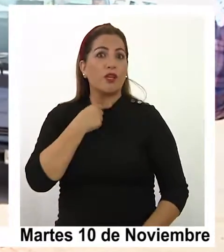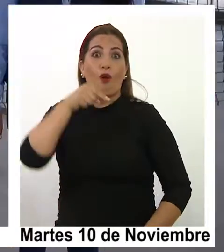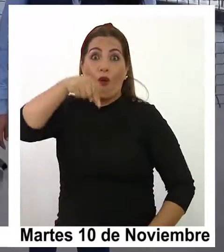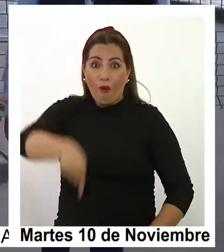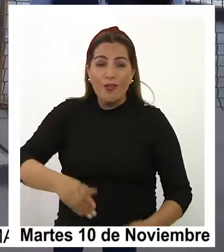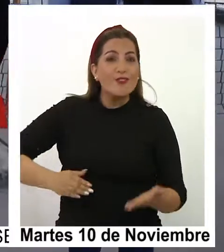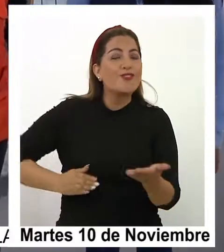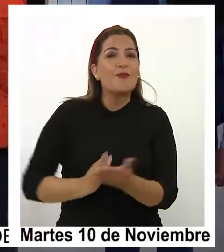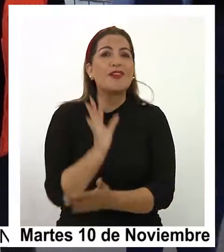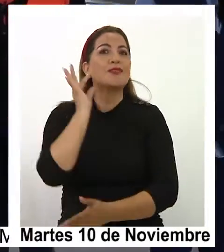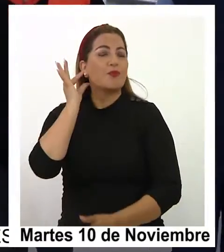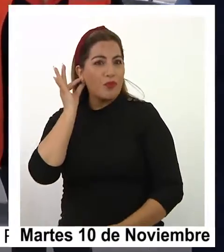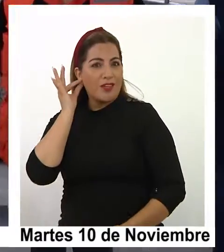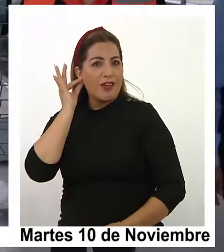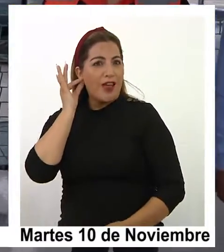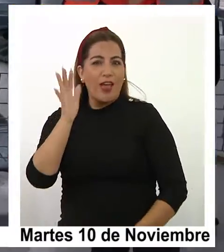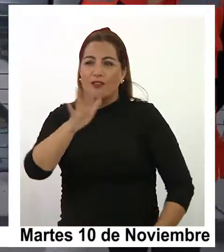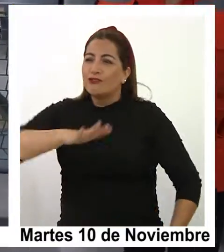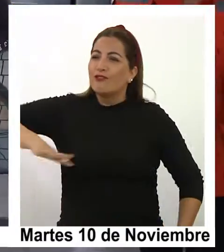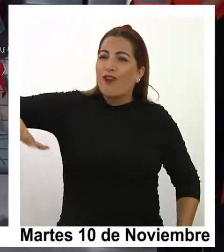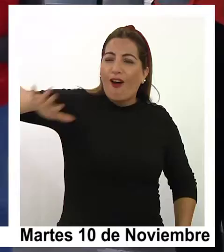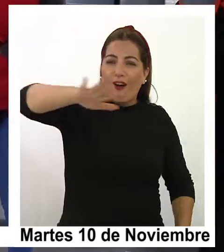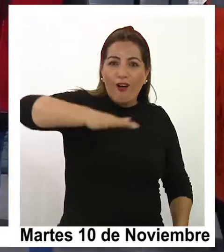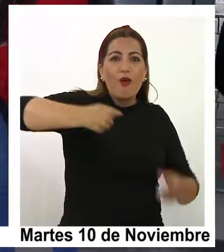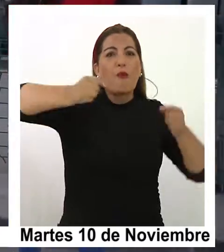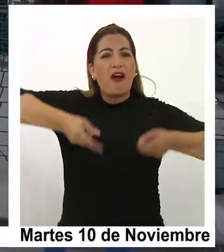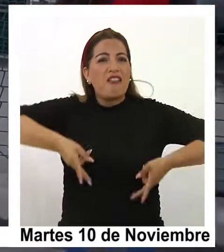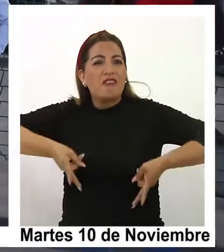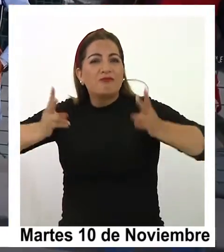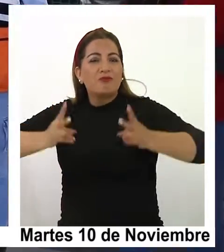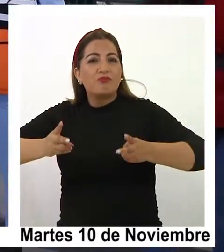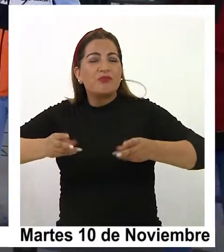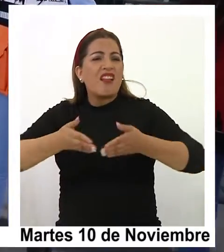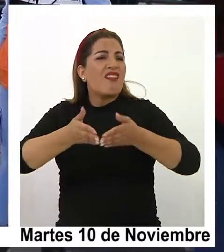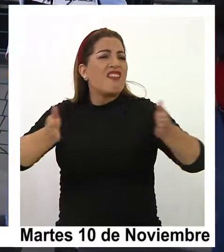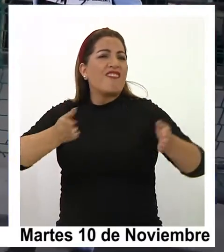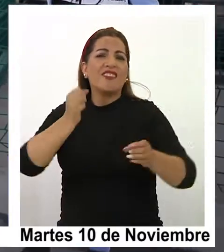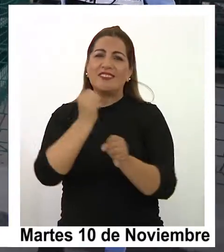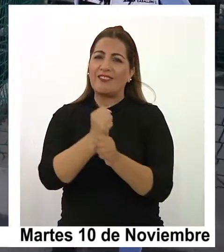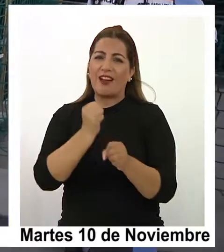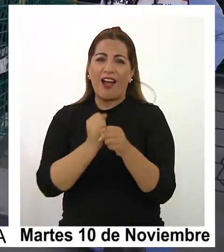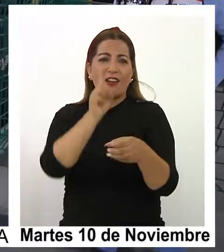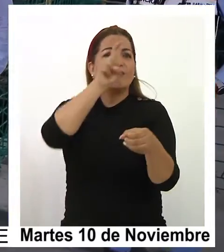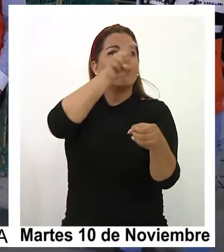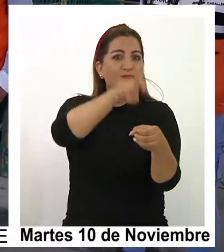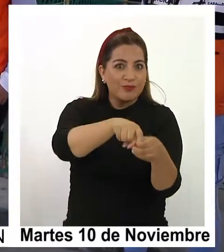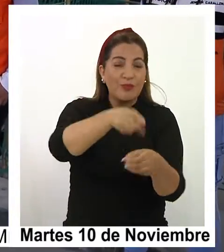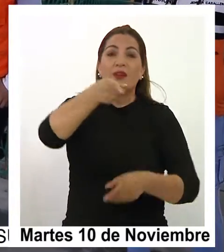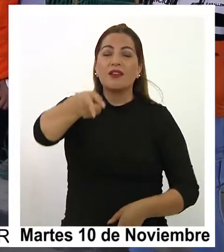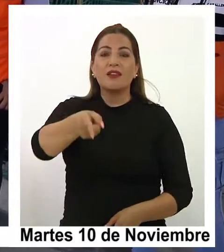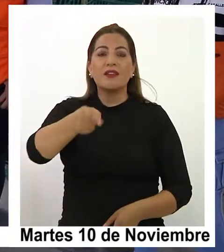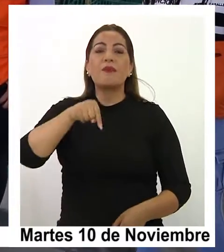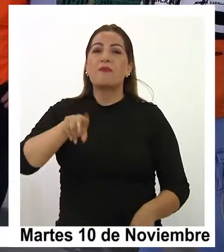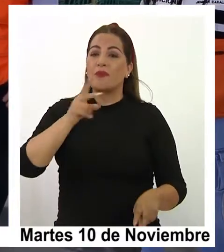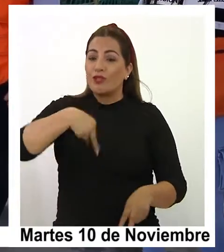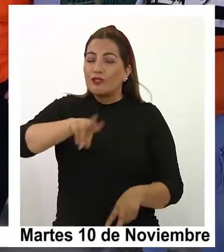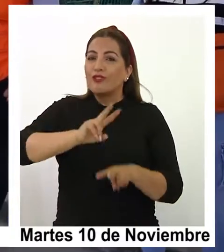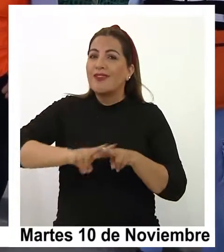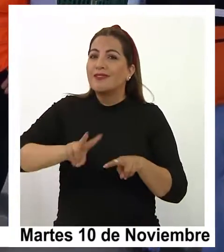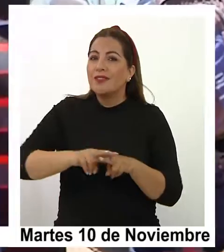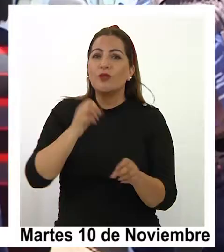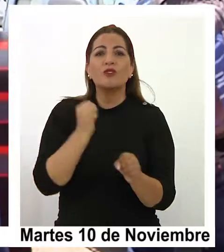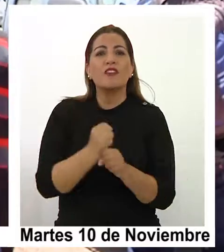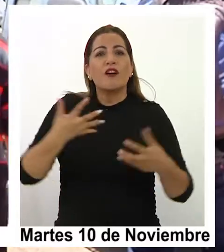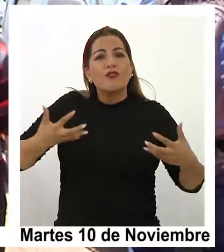de hoy las mujeres estemos en todos los rubros donde nosotras libremente queramos estar y para eso estamos haciendo un